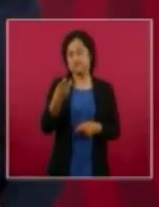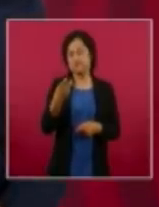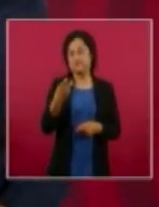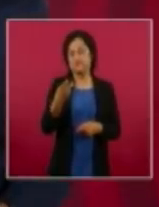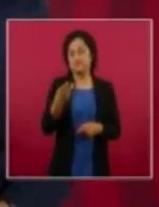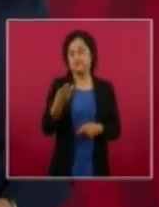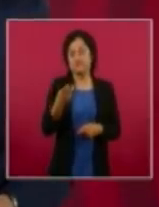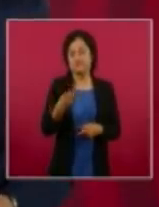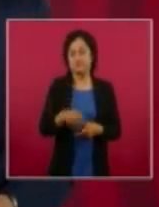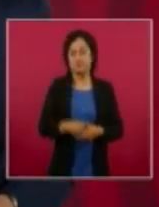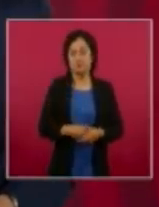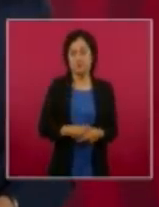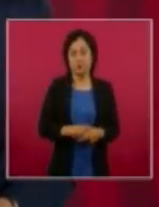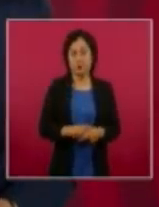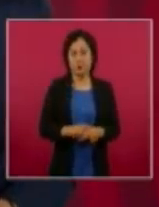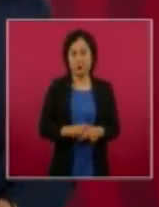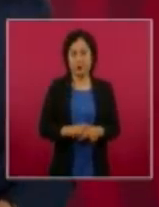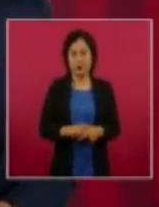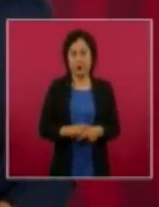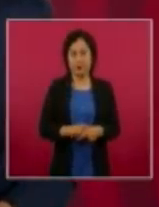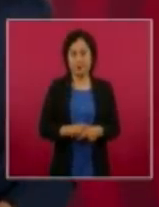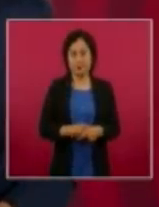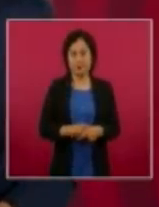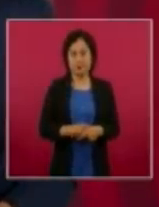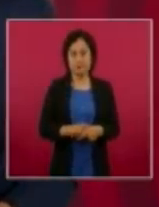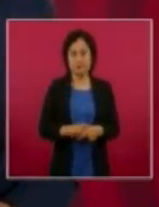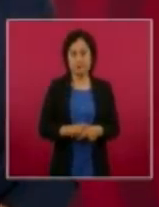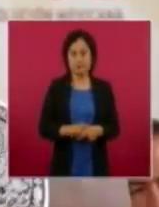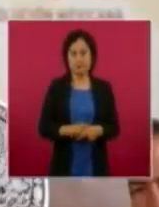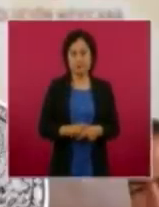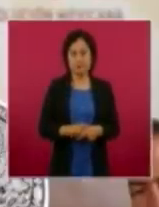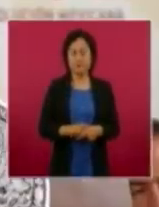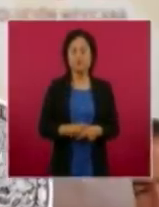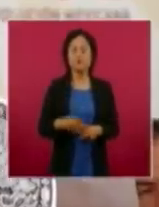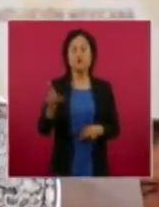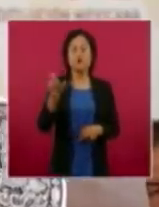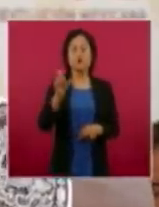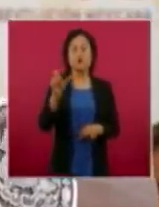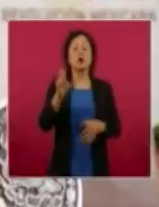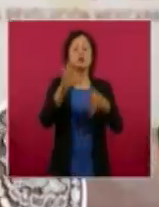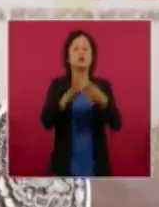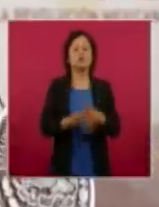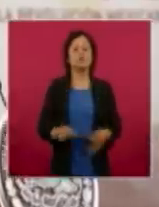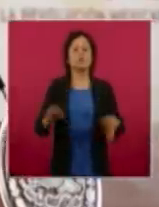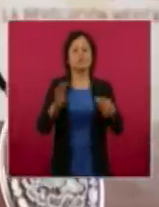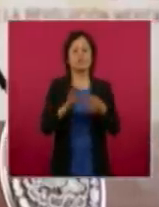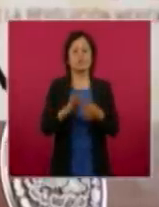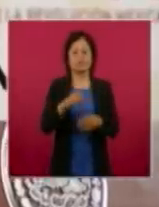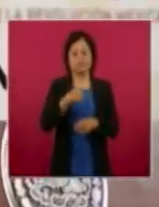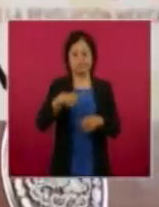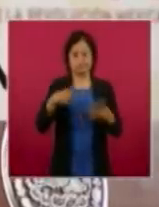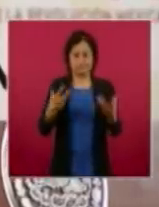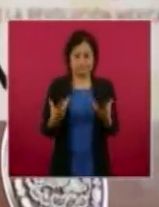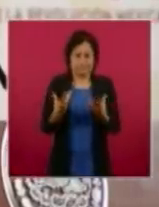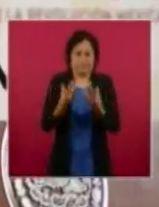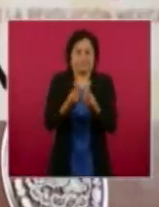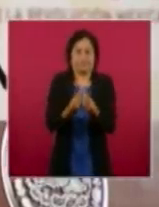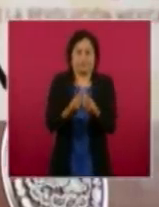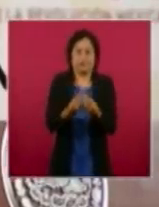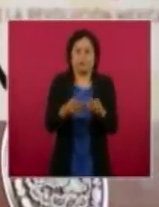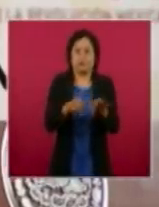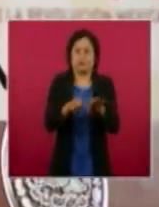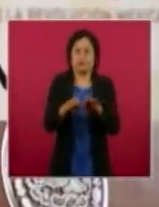sí, no hay duda de que para México la relación con Estados Unidos pues es la